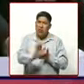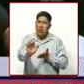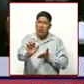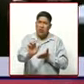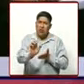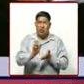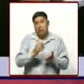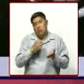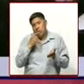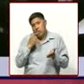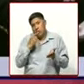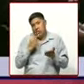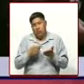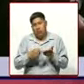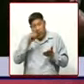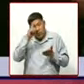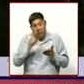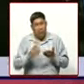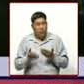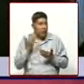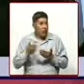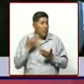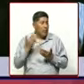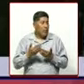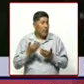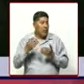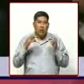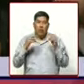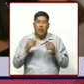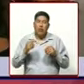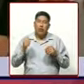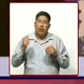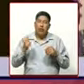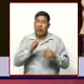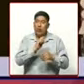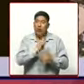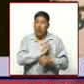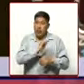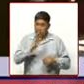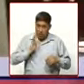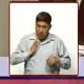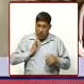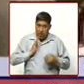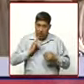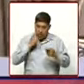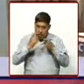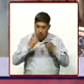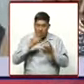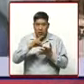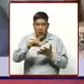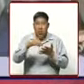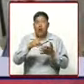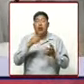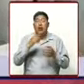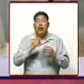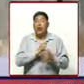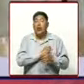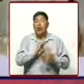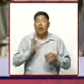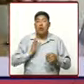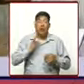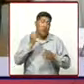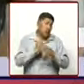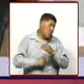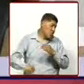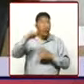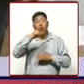rechazar, aunque todo apunta que va a ser aprobado con mayor facilidad, el Tribunal Agroambiental y el Tribunal Supremo de Justicia. Muy bien.